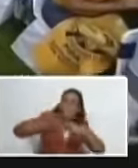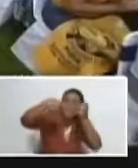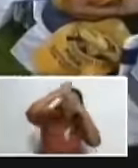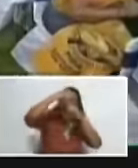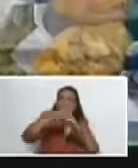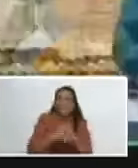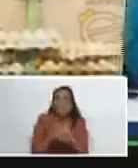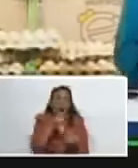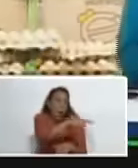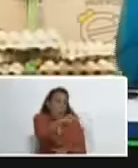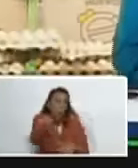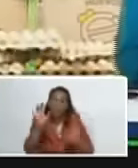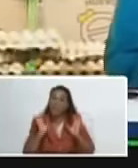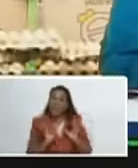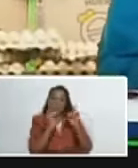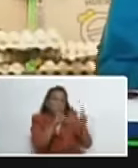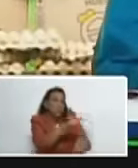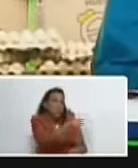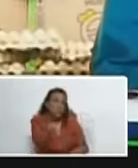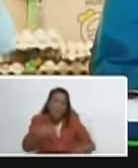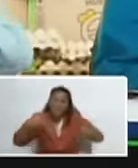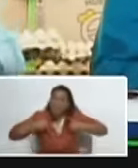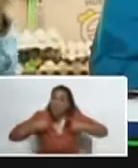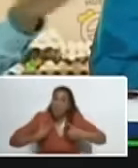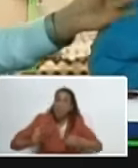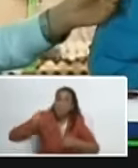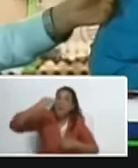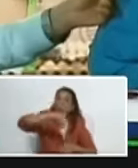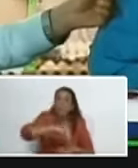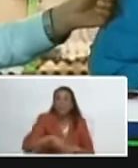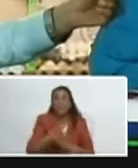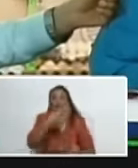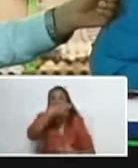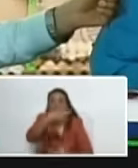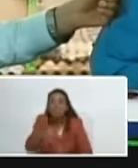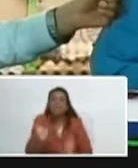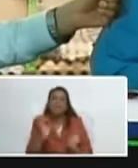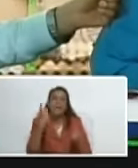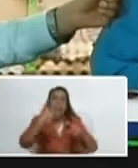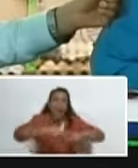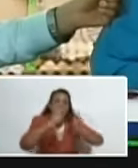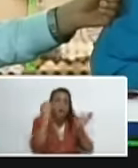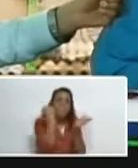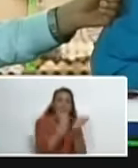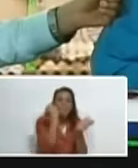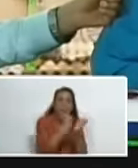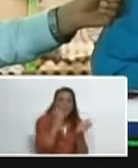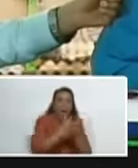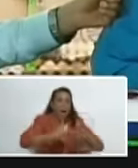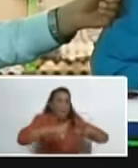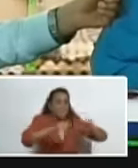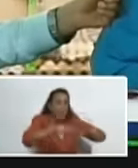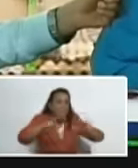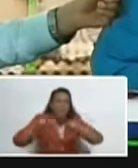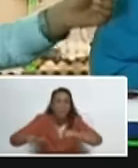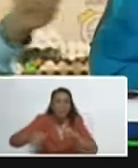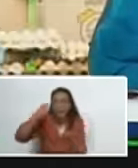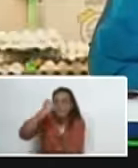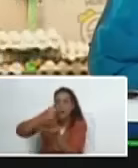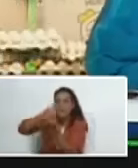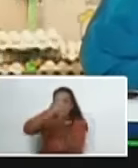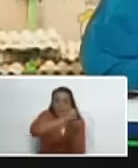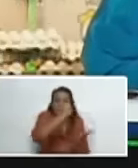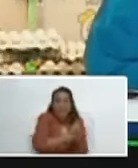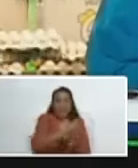Ahora queda de ustedes y nosotros a facilitar todo. Castro Soteldo,